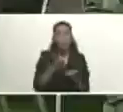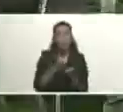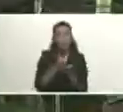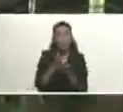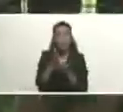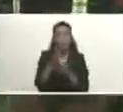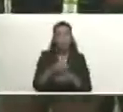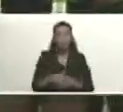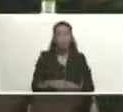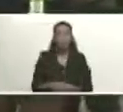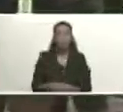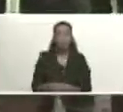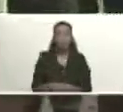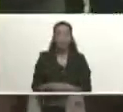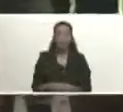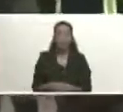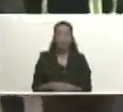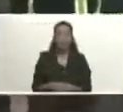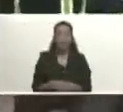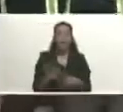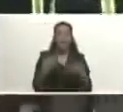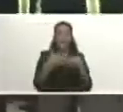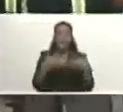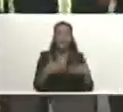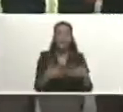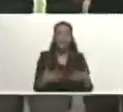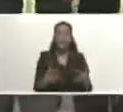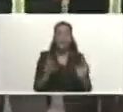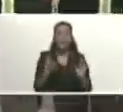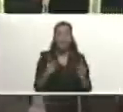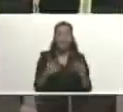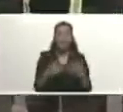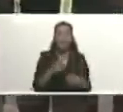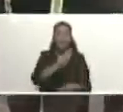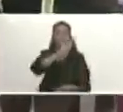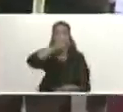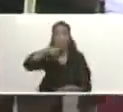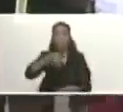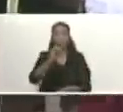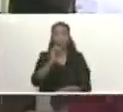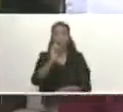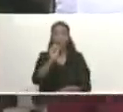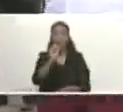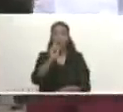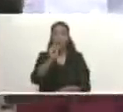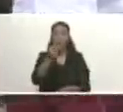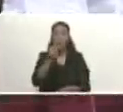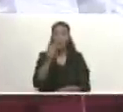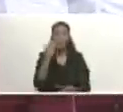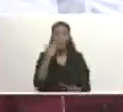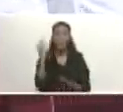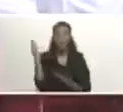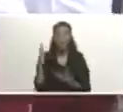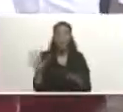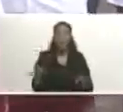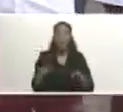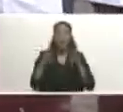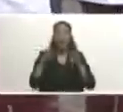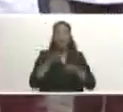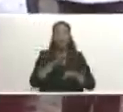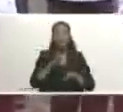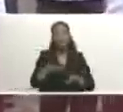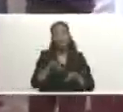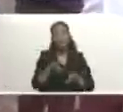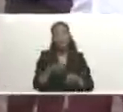del Guardia Nacional Bolivariano, letra del general de brigada Joaquín de Odena Mesa y música del maestro Carlos Almenar